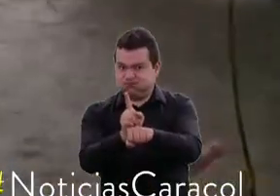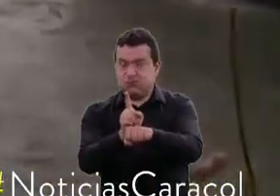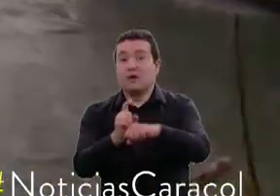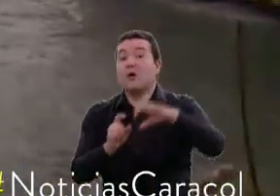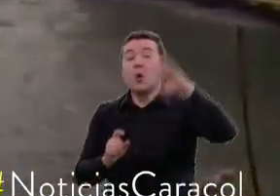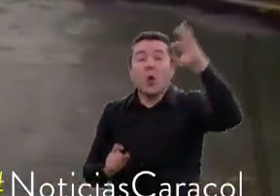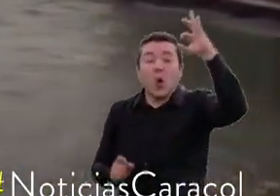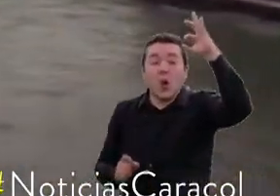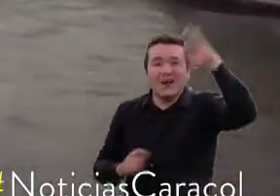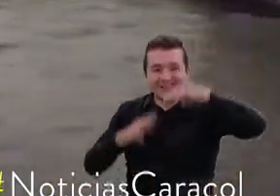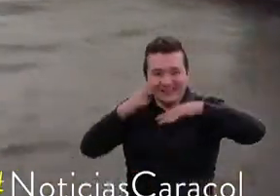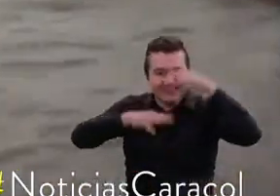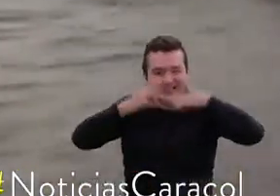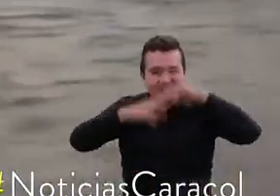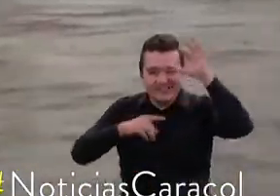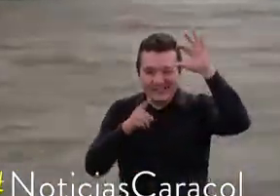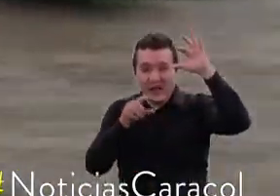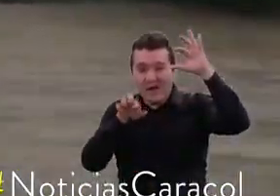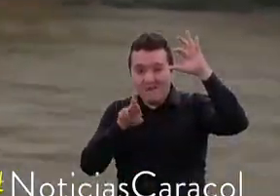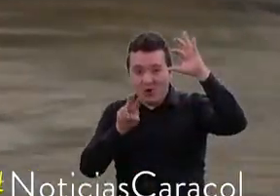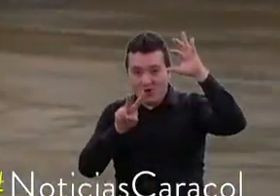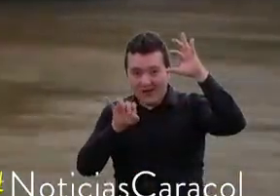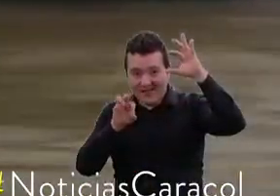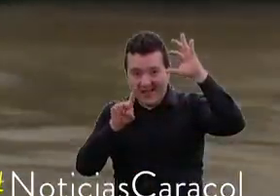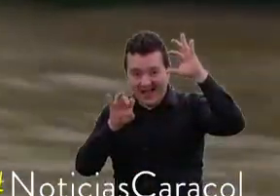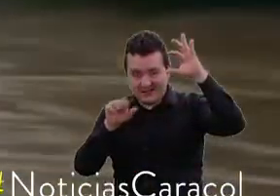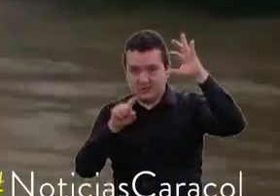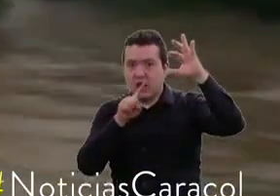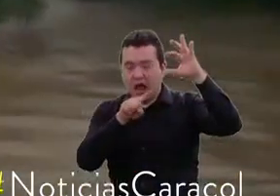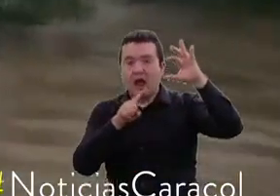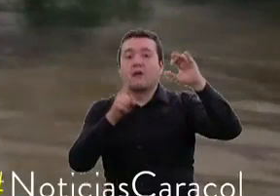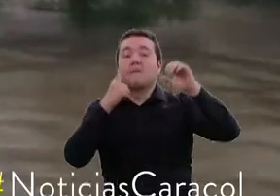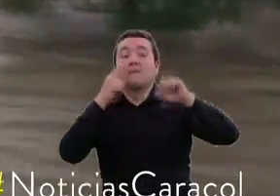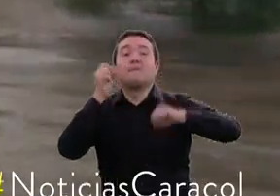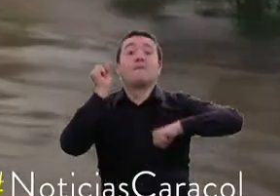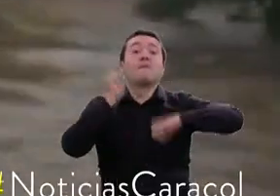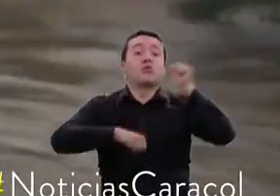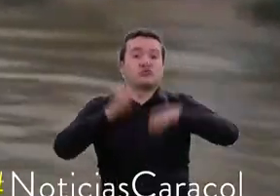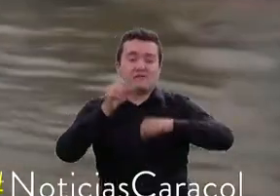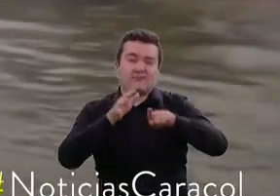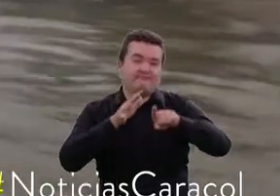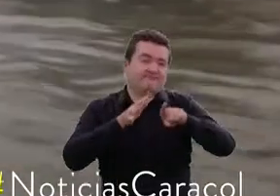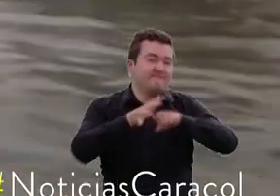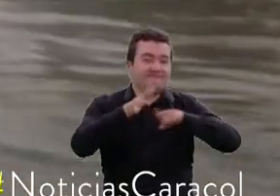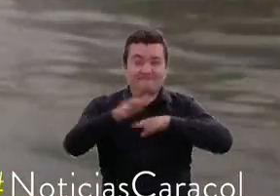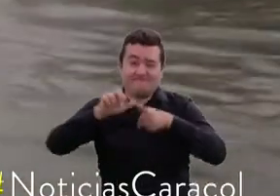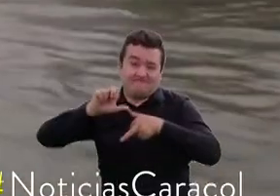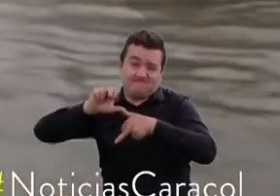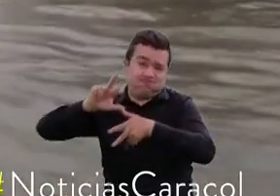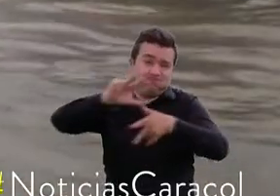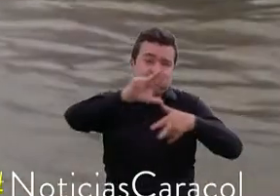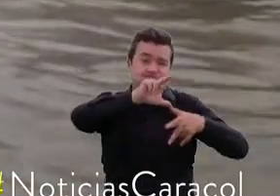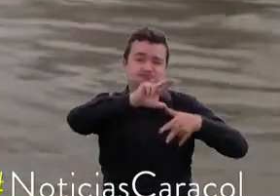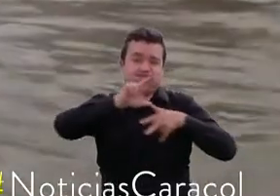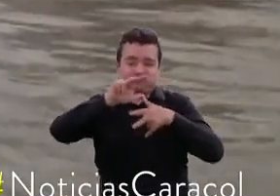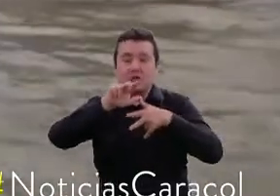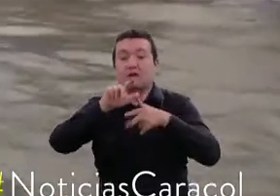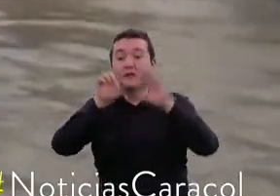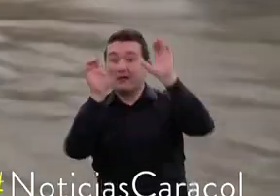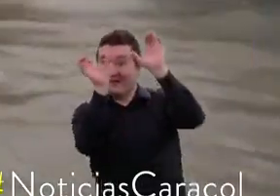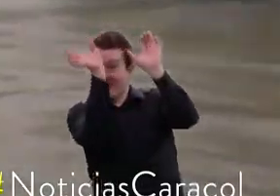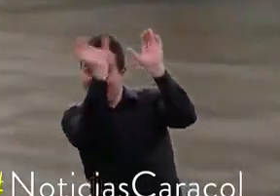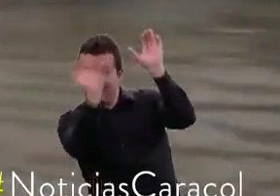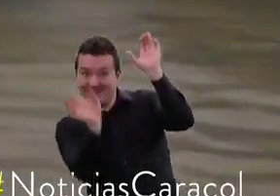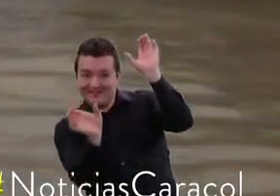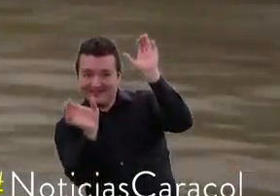algo importante y es que se advierten efectos de huracán. Y mientras que para San Andrés, los